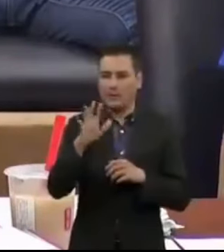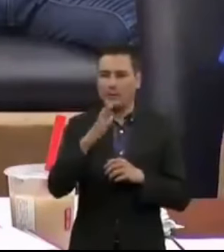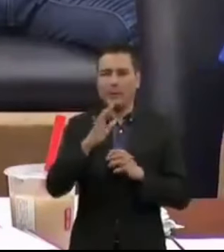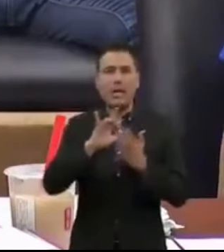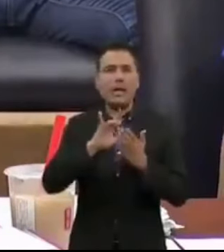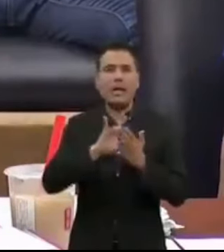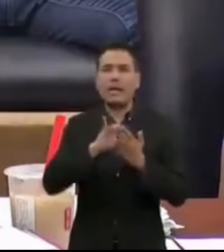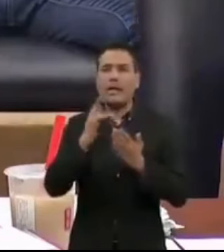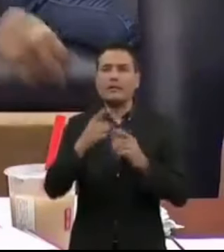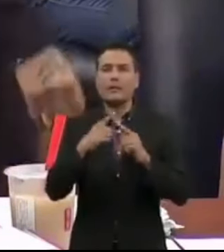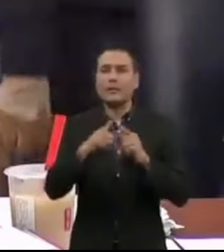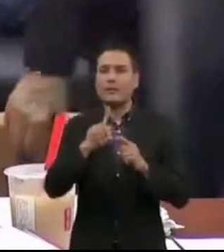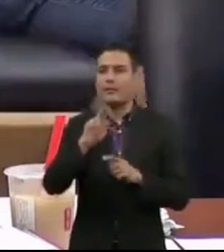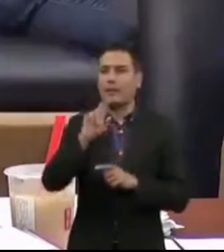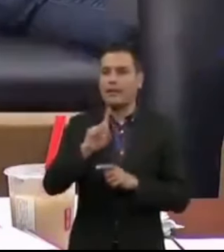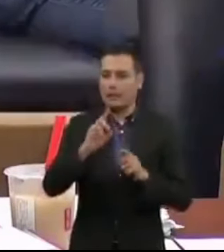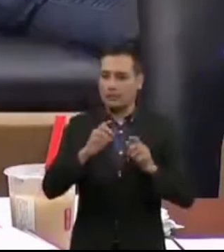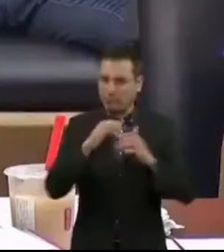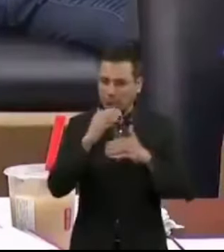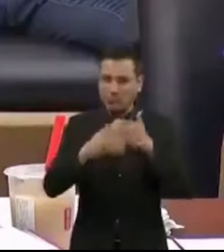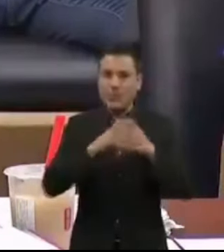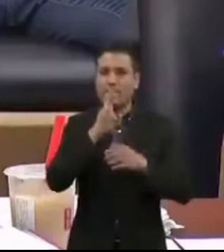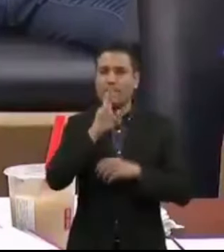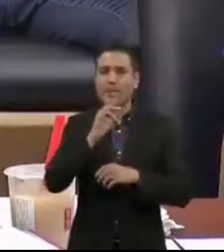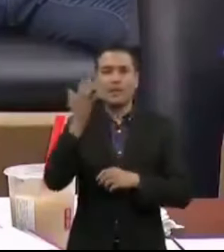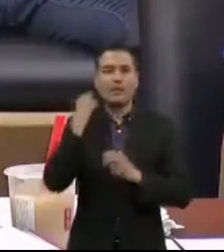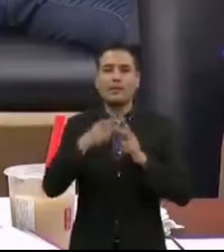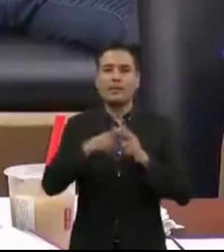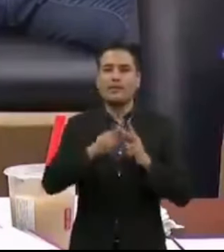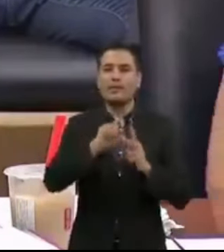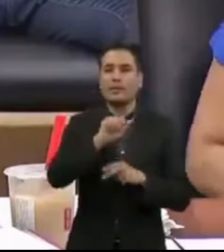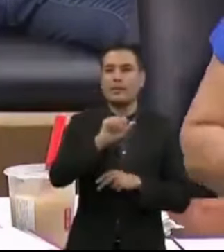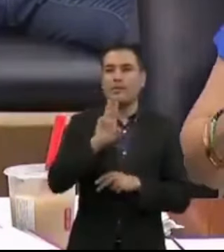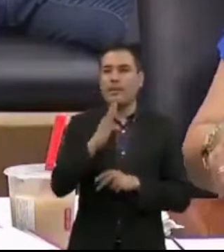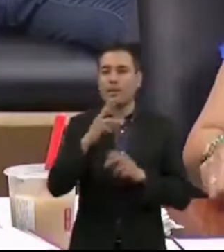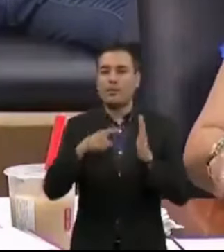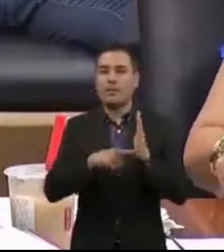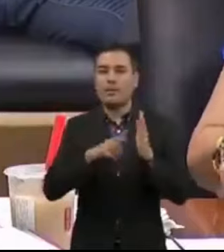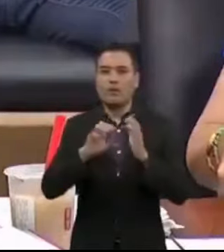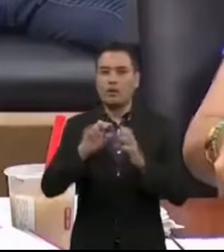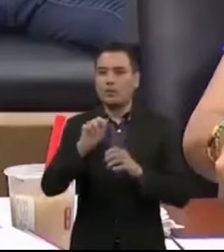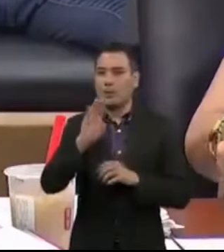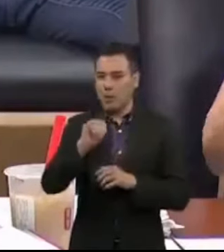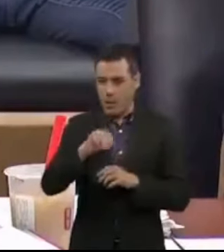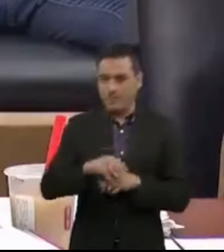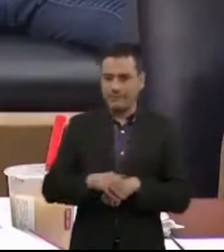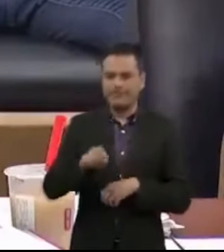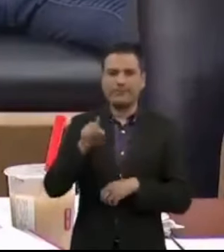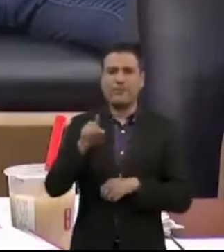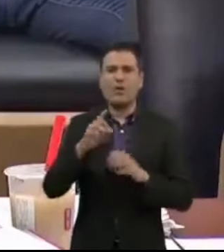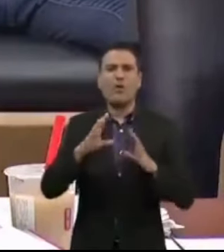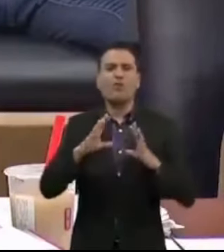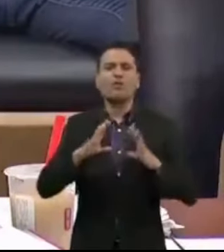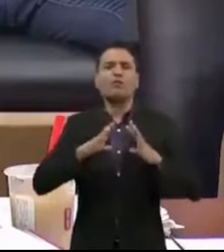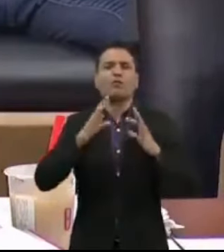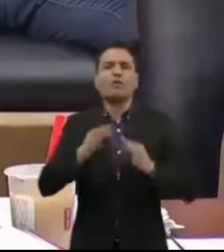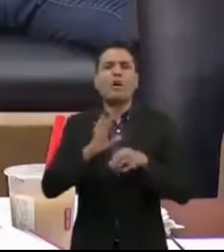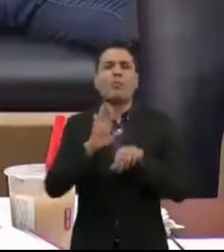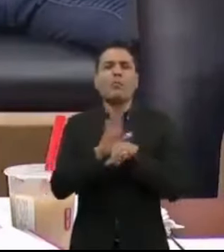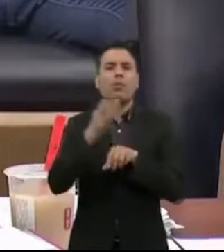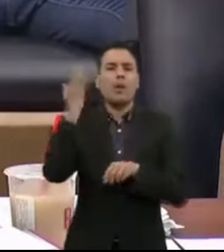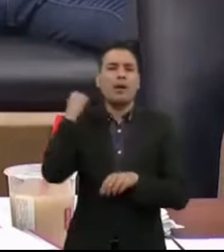Revolución Democrática surge como Partido Político Nacional el 26 de mayo de 1989 como respuesta al monopolio que hasta ese